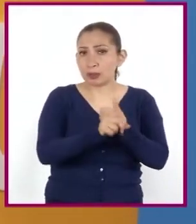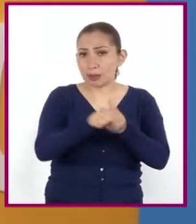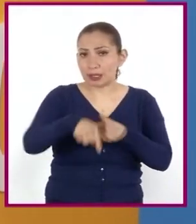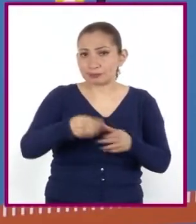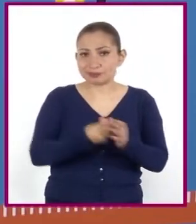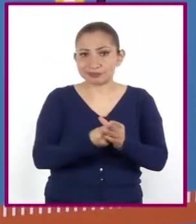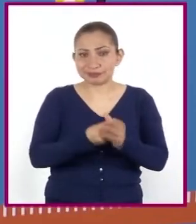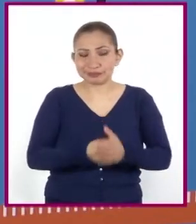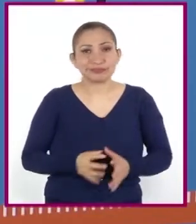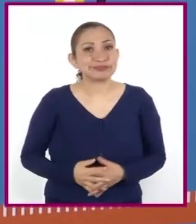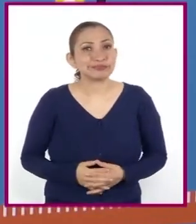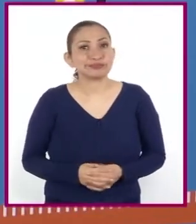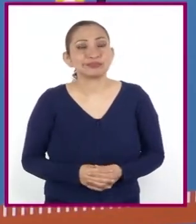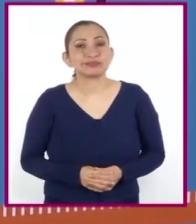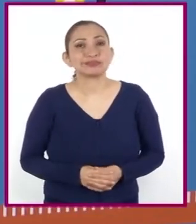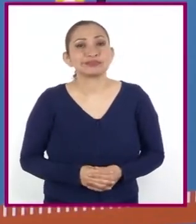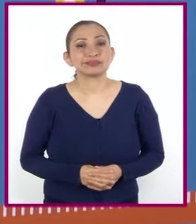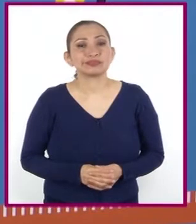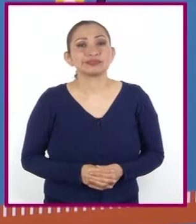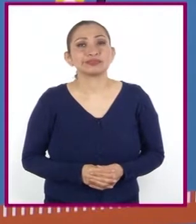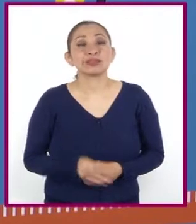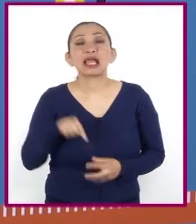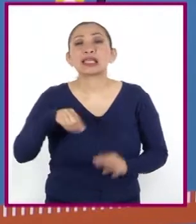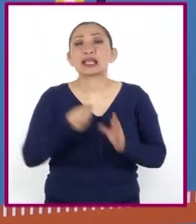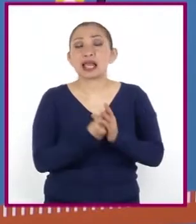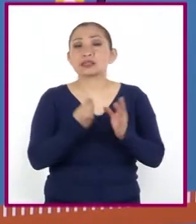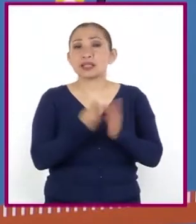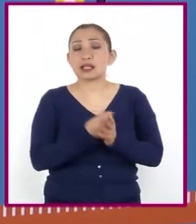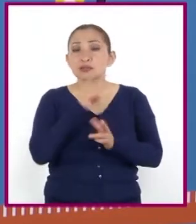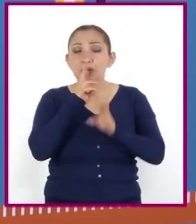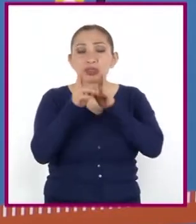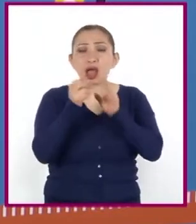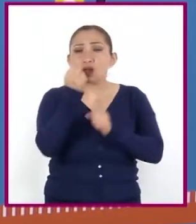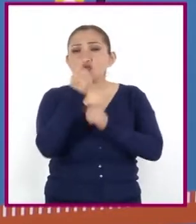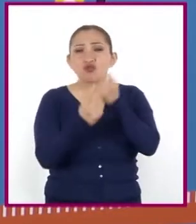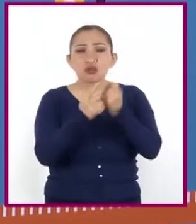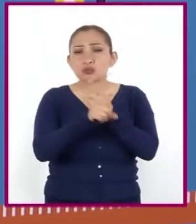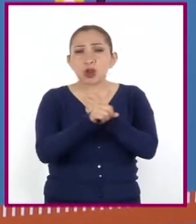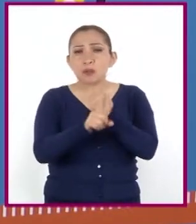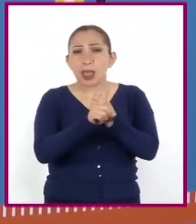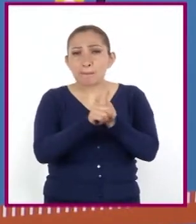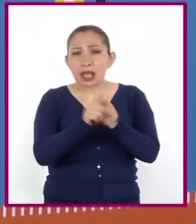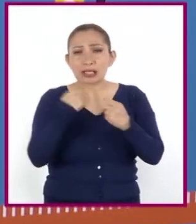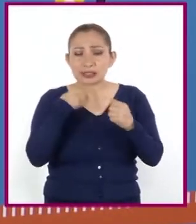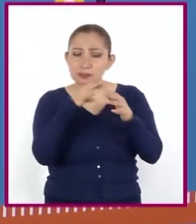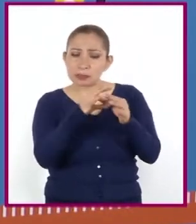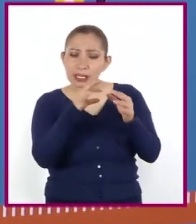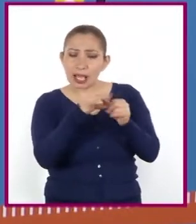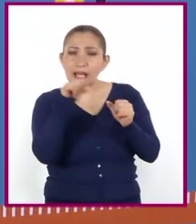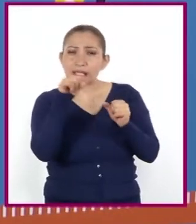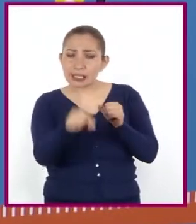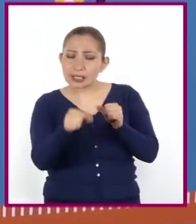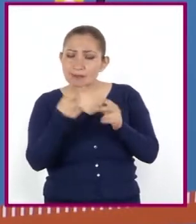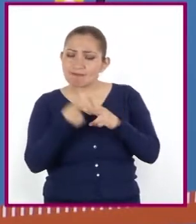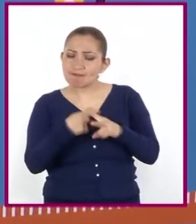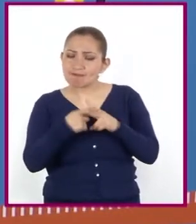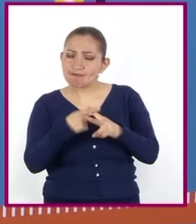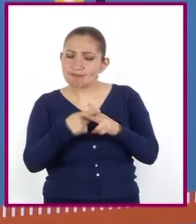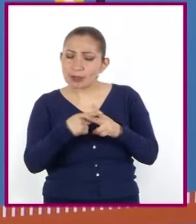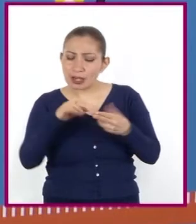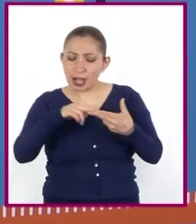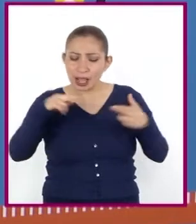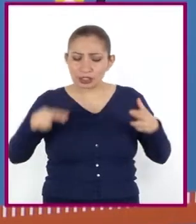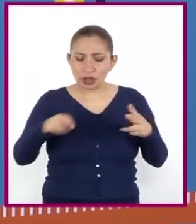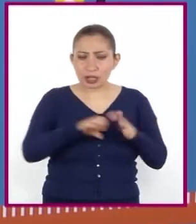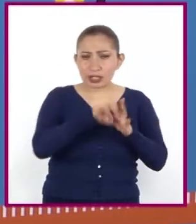sesión. En esta sesión resolveremos algunos problemas que impliquen plantear y calcular relaciones mediante ejemplos